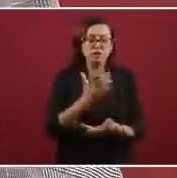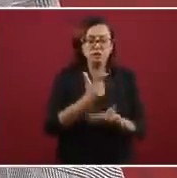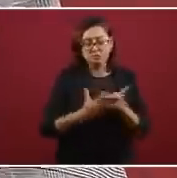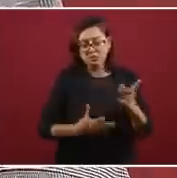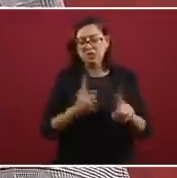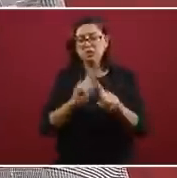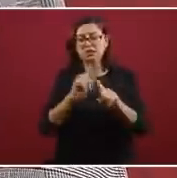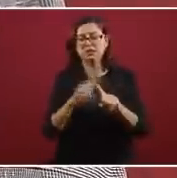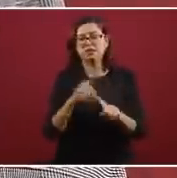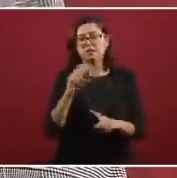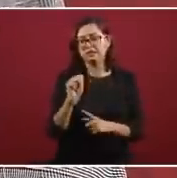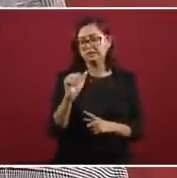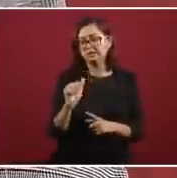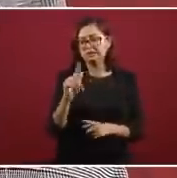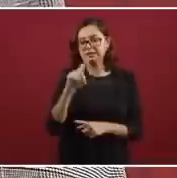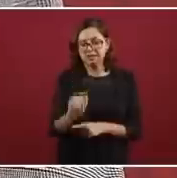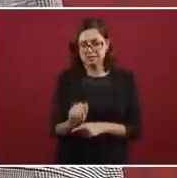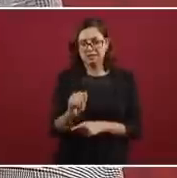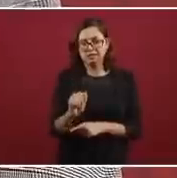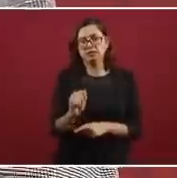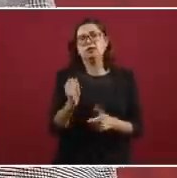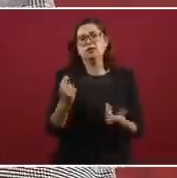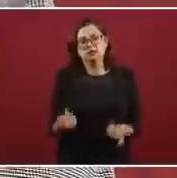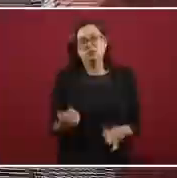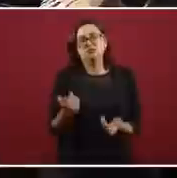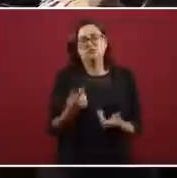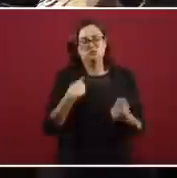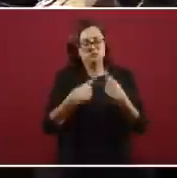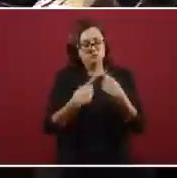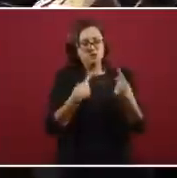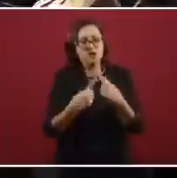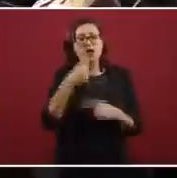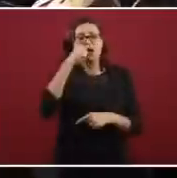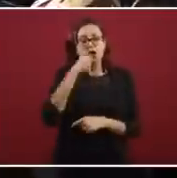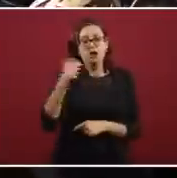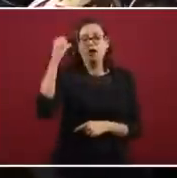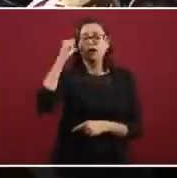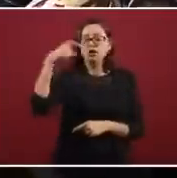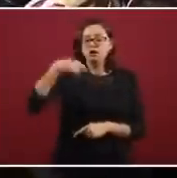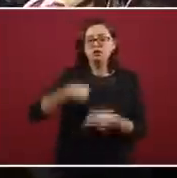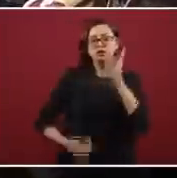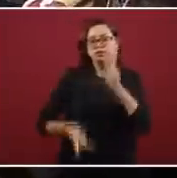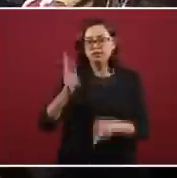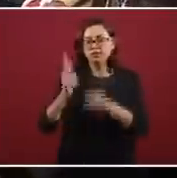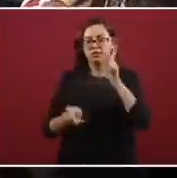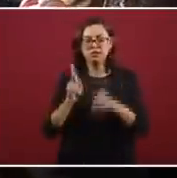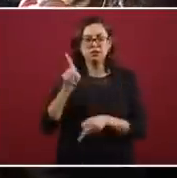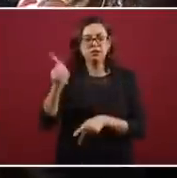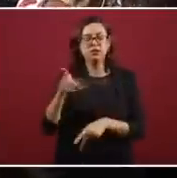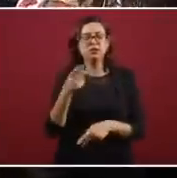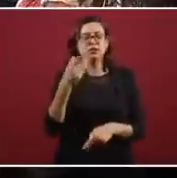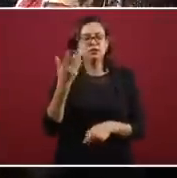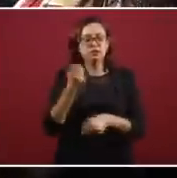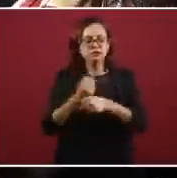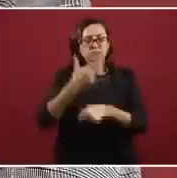en comunicación. Ayer hablé con el secretario de Hacienda